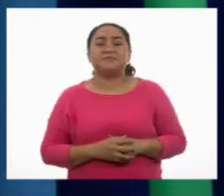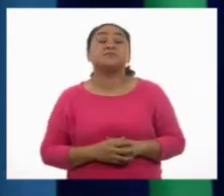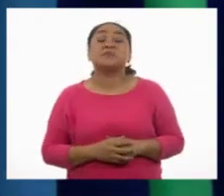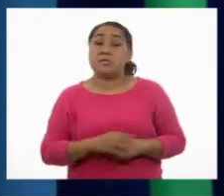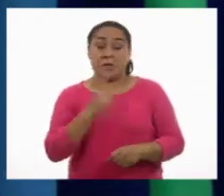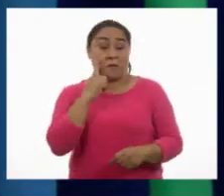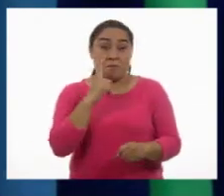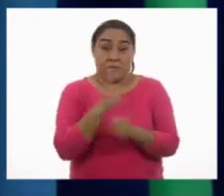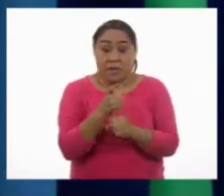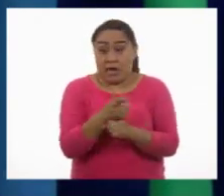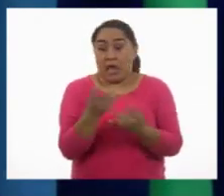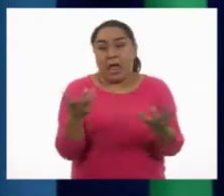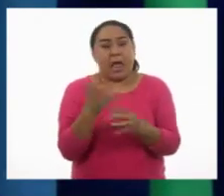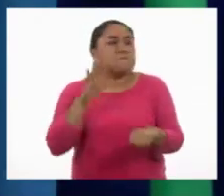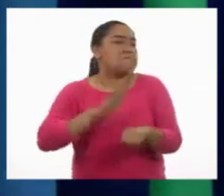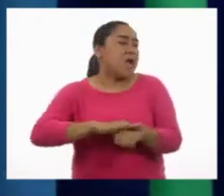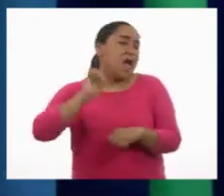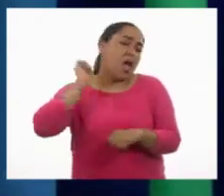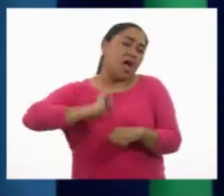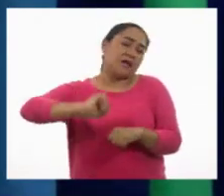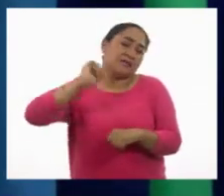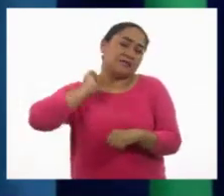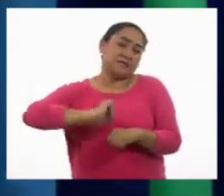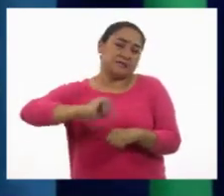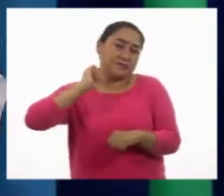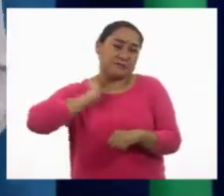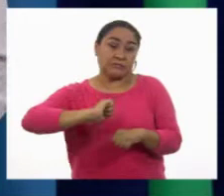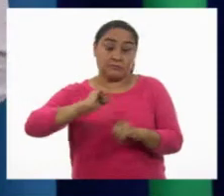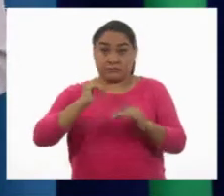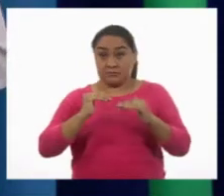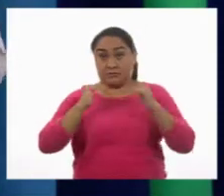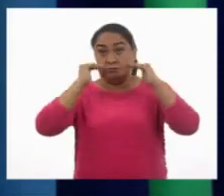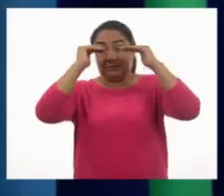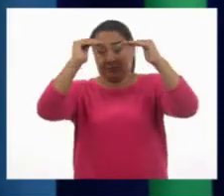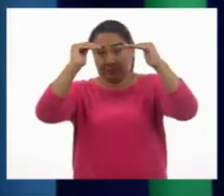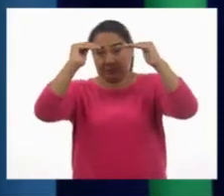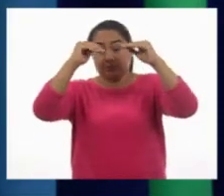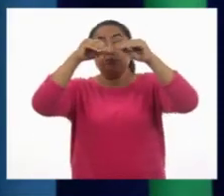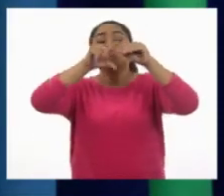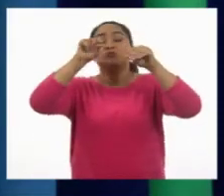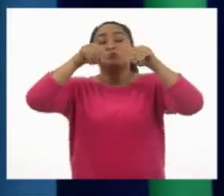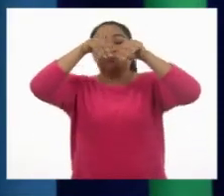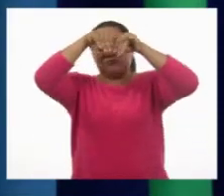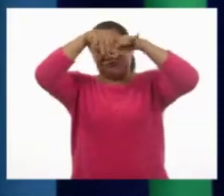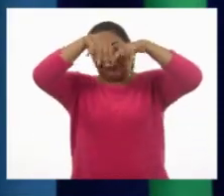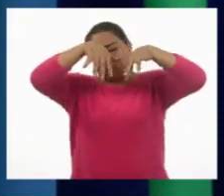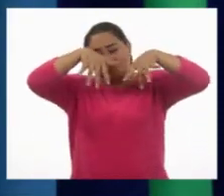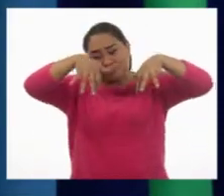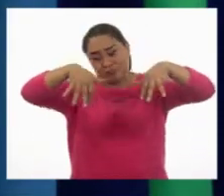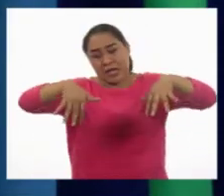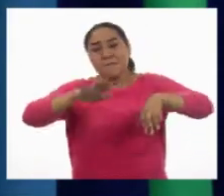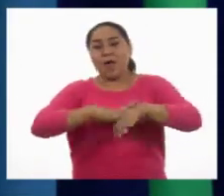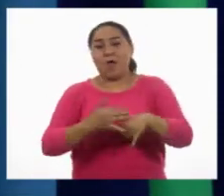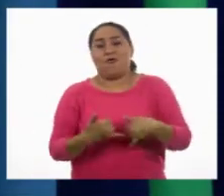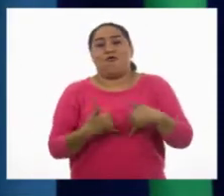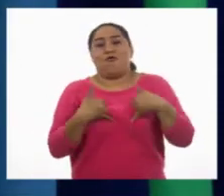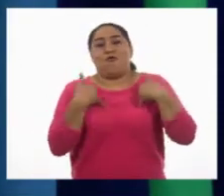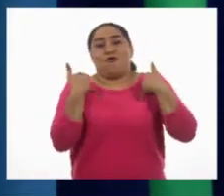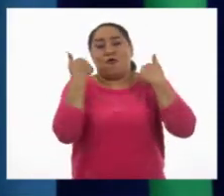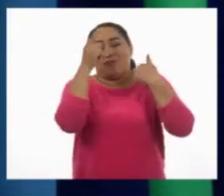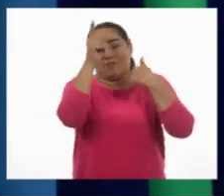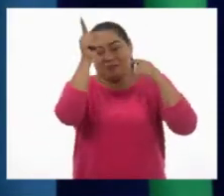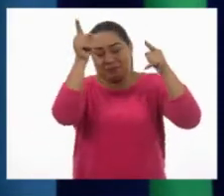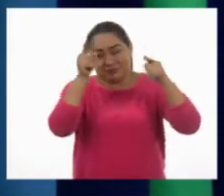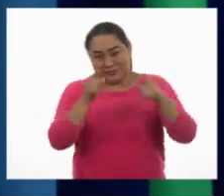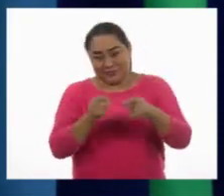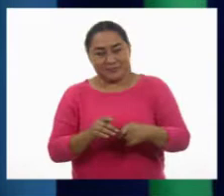a las generaciones más antiguas en la parte superior y las más jóvenes en la base. Como lo